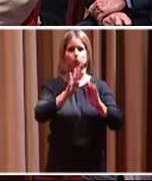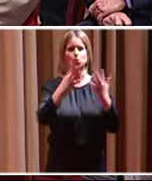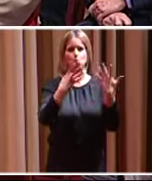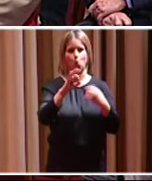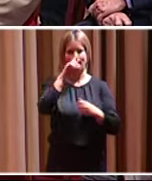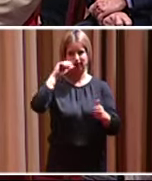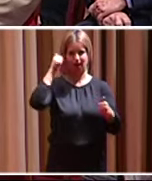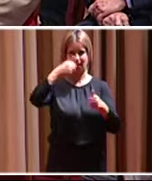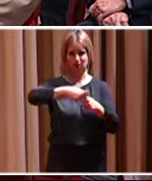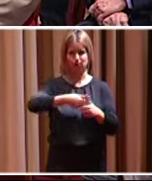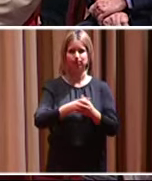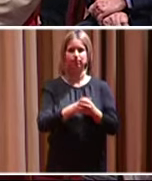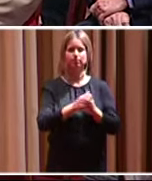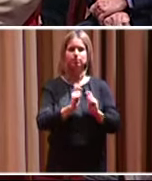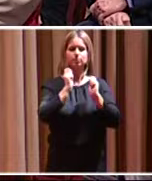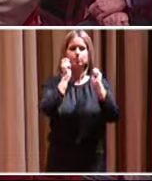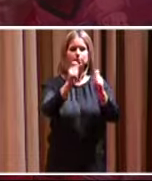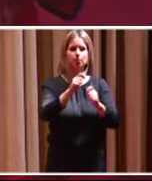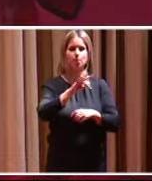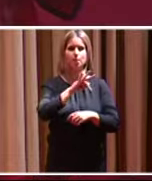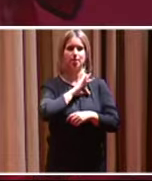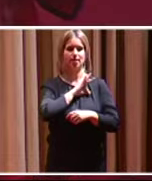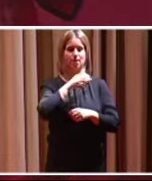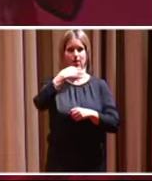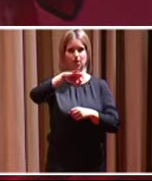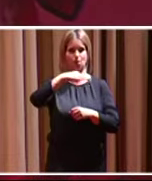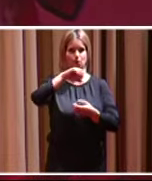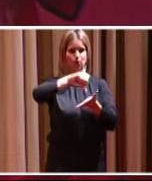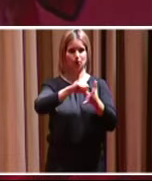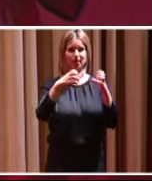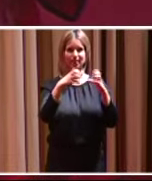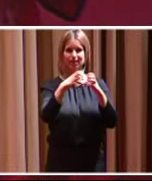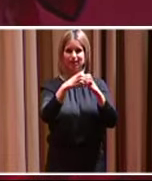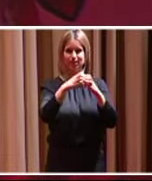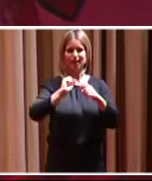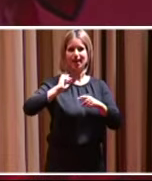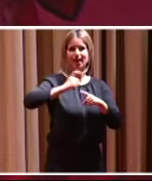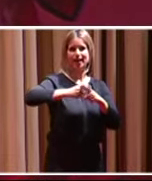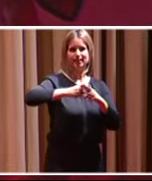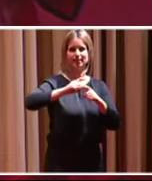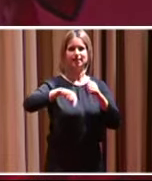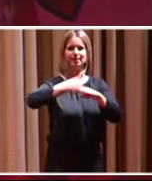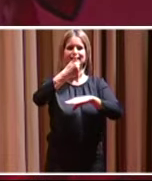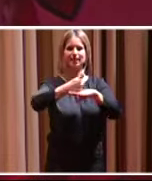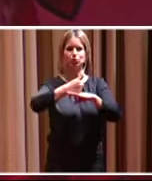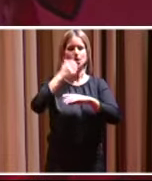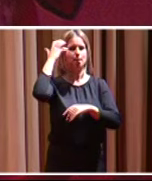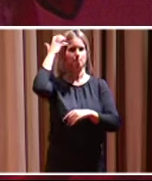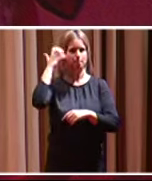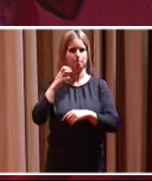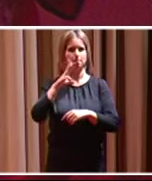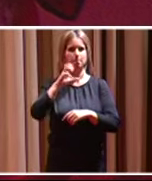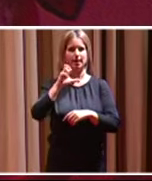años. Concesión de la Medalla de Oro de la ciudad a la exrectora doña Pilar Aranda